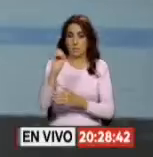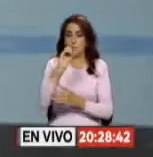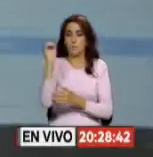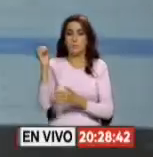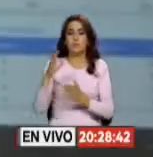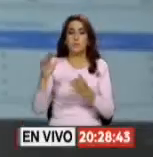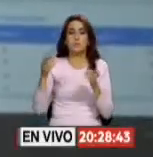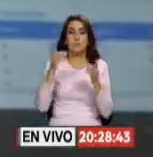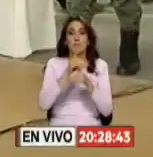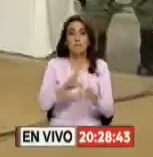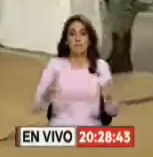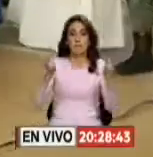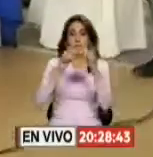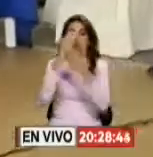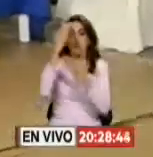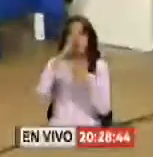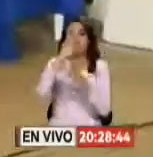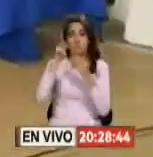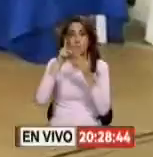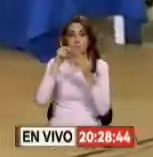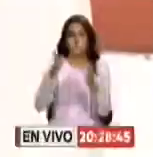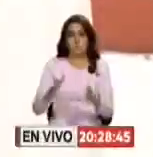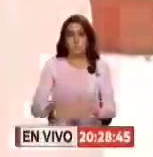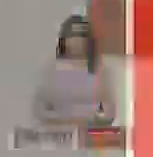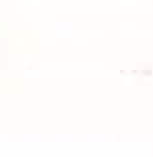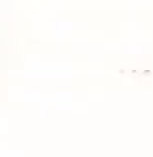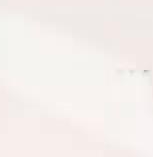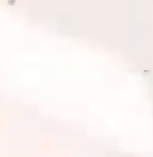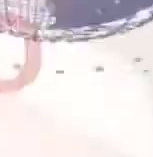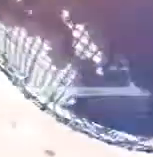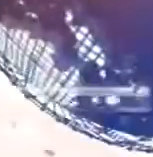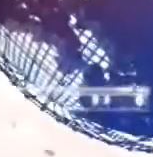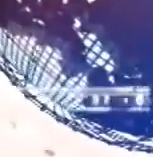alcaldes y prefectos a escala nacional.